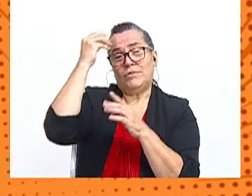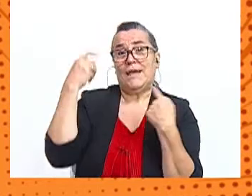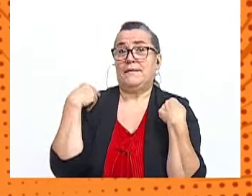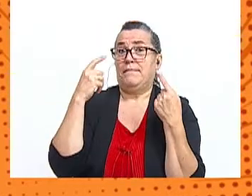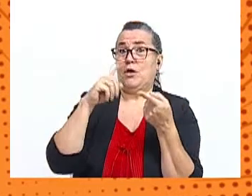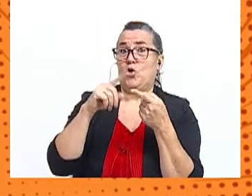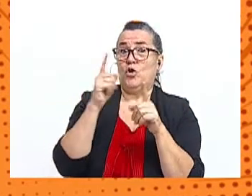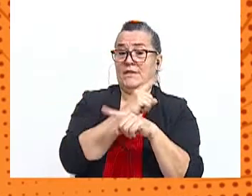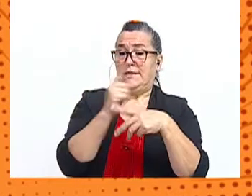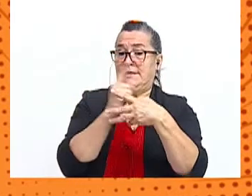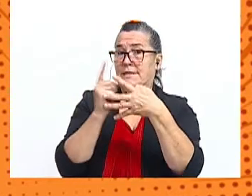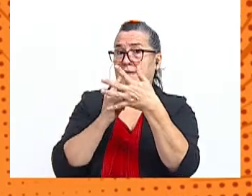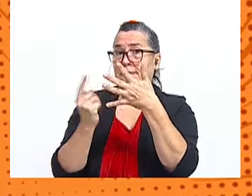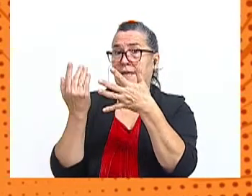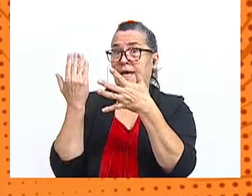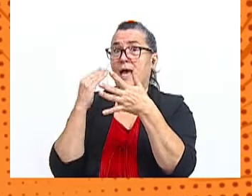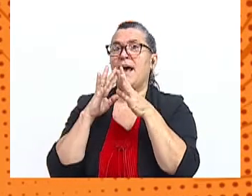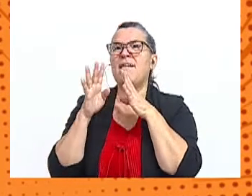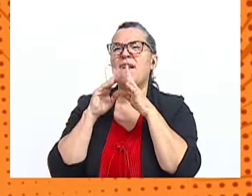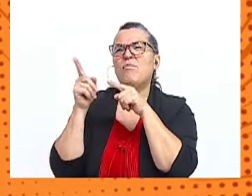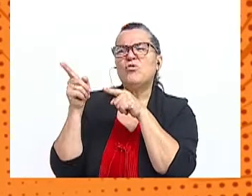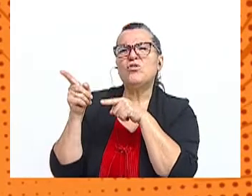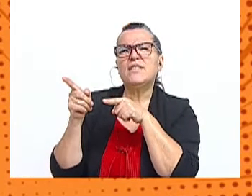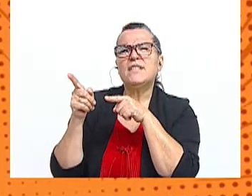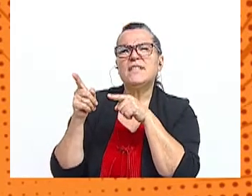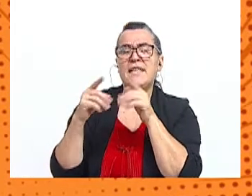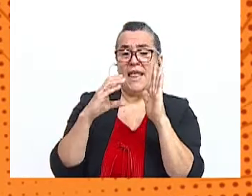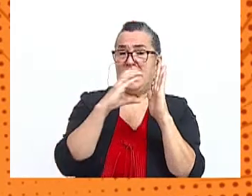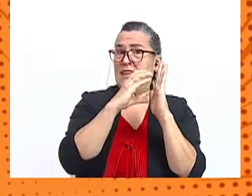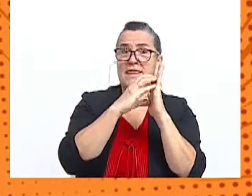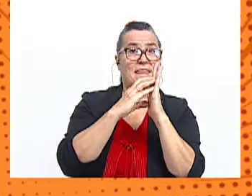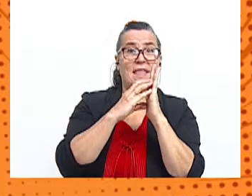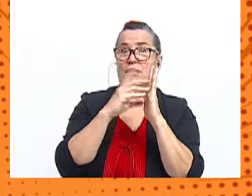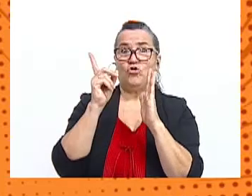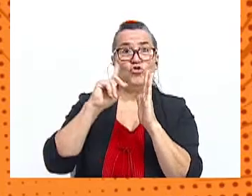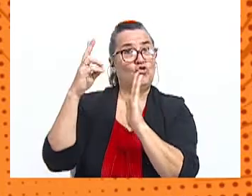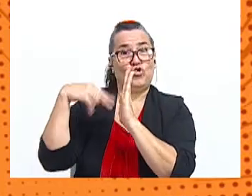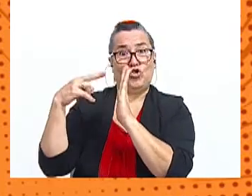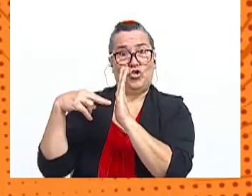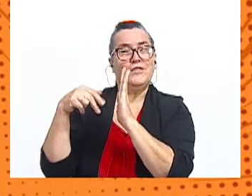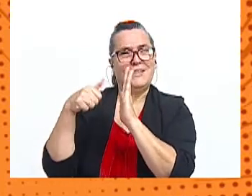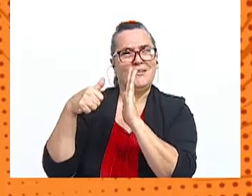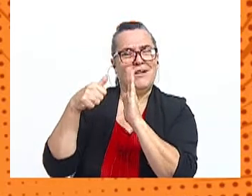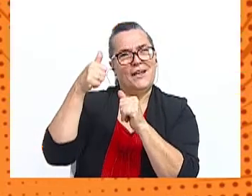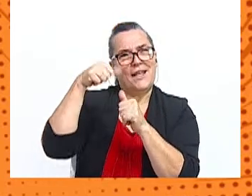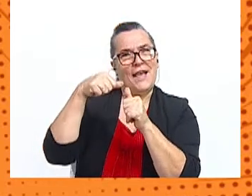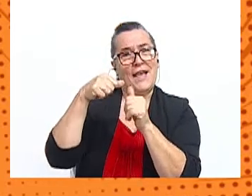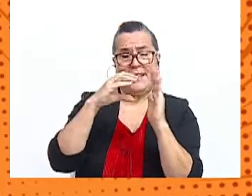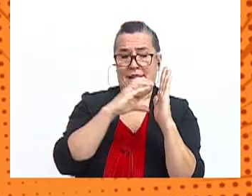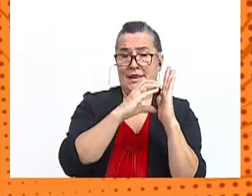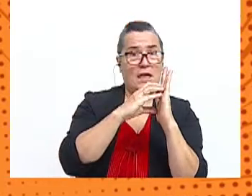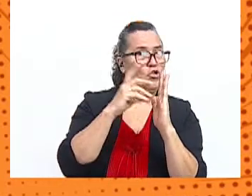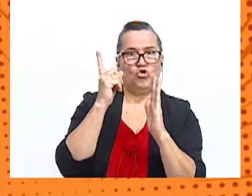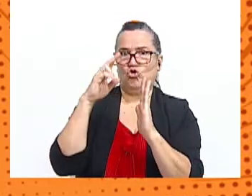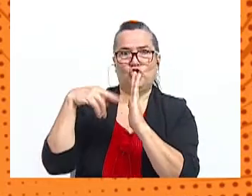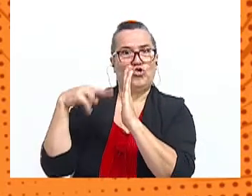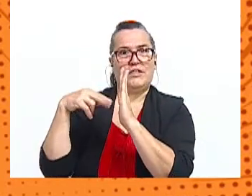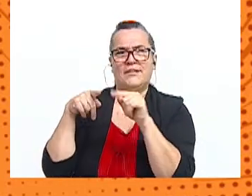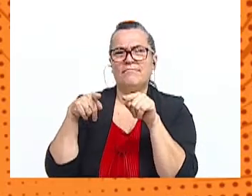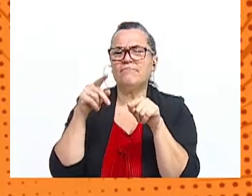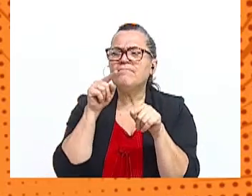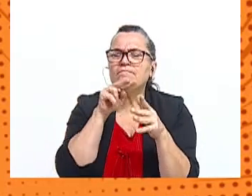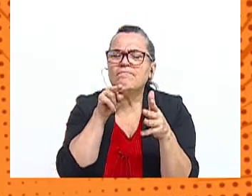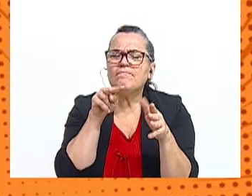las semanas anteriores hablamos sobre los textos no literarios, ¿recuerdan? Sí. En esos textos no literarios vimos,